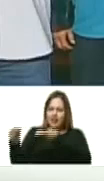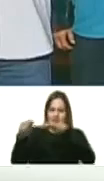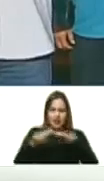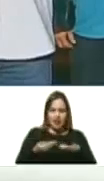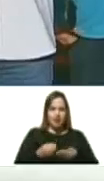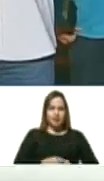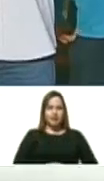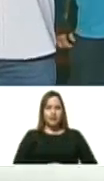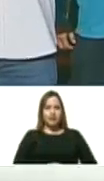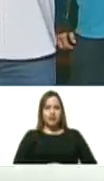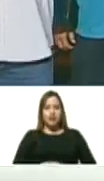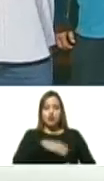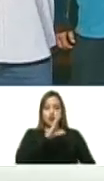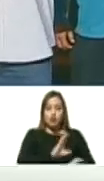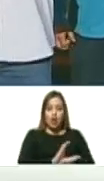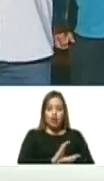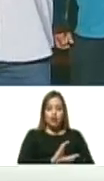Ciudad Colonial.